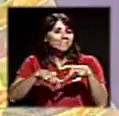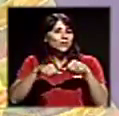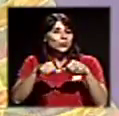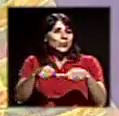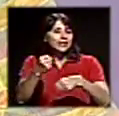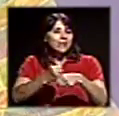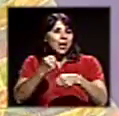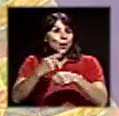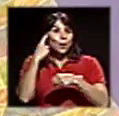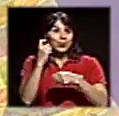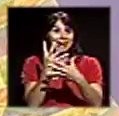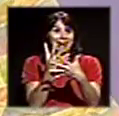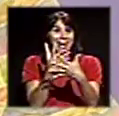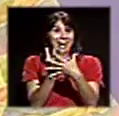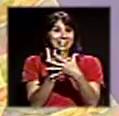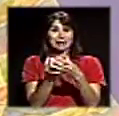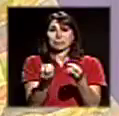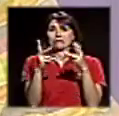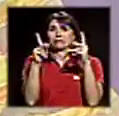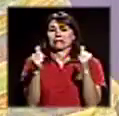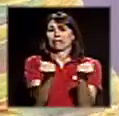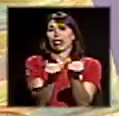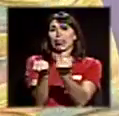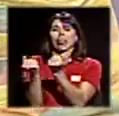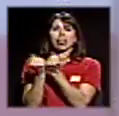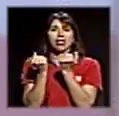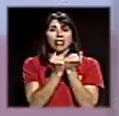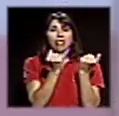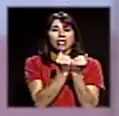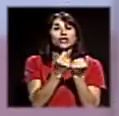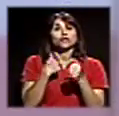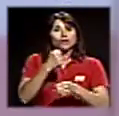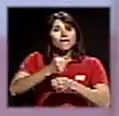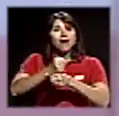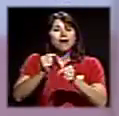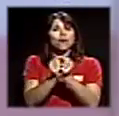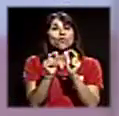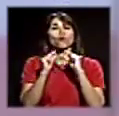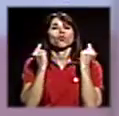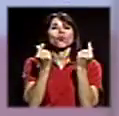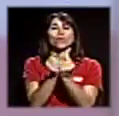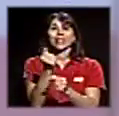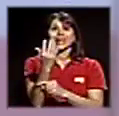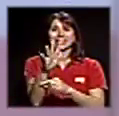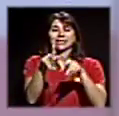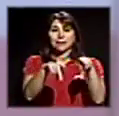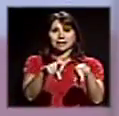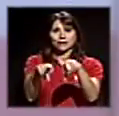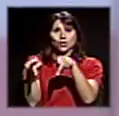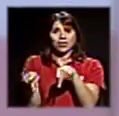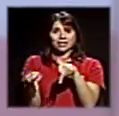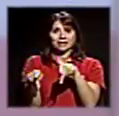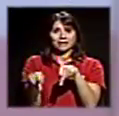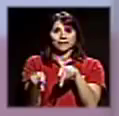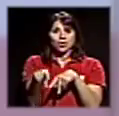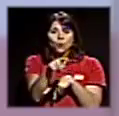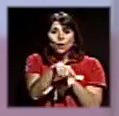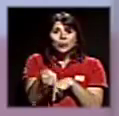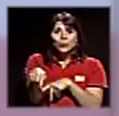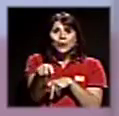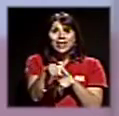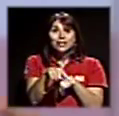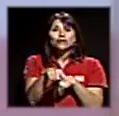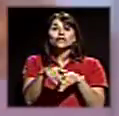cárcel hay hacinamiento, hay sobrepoblación, ¿verdad? Yo trabajaba con un grupo de 15 personas. Cuando ellos salían, que era el único espacio en el día para